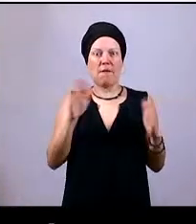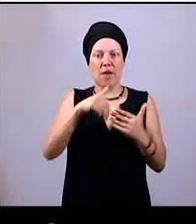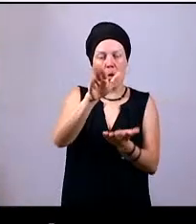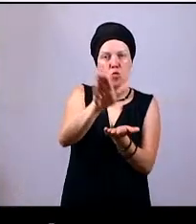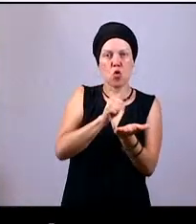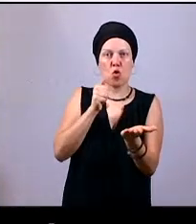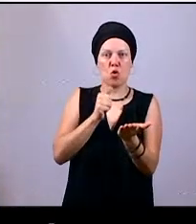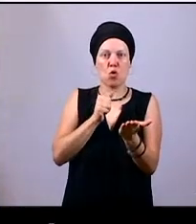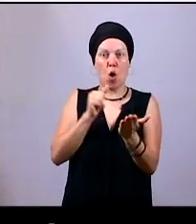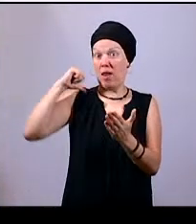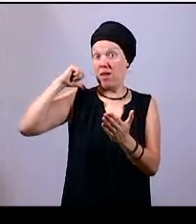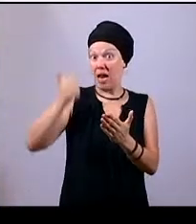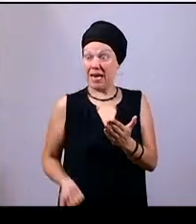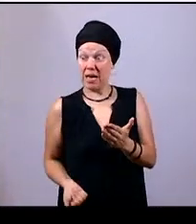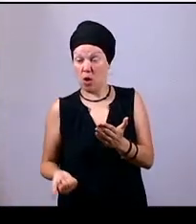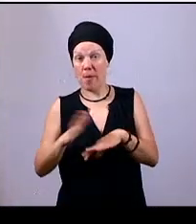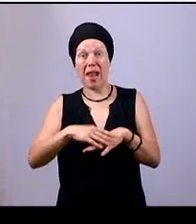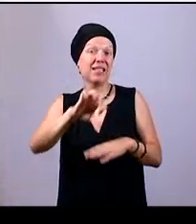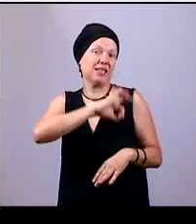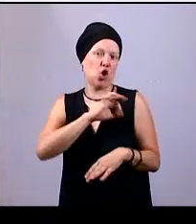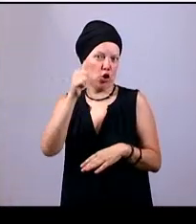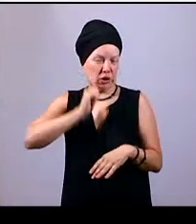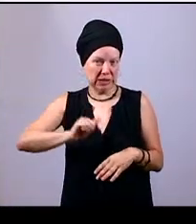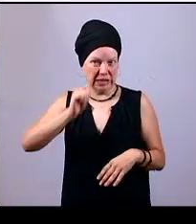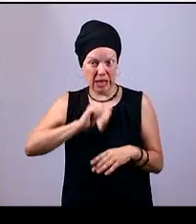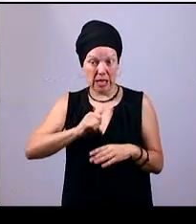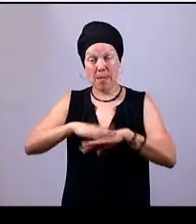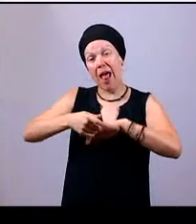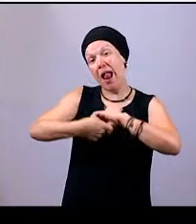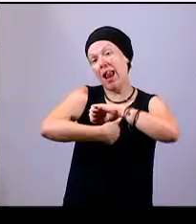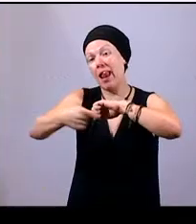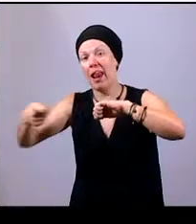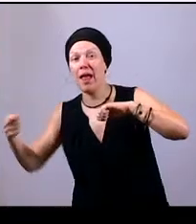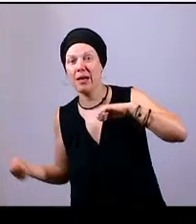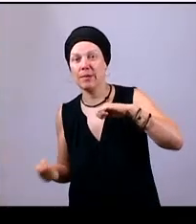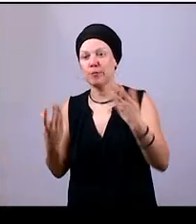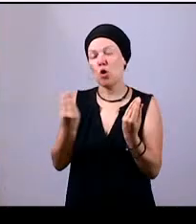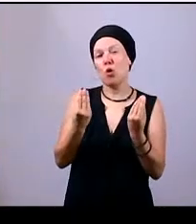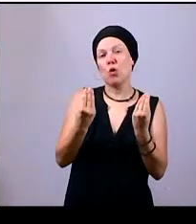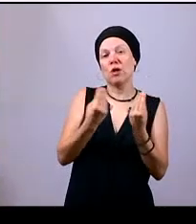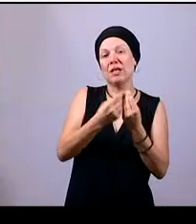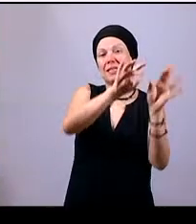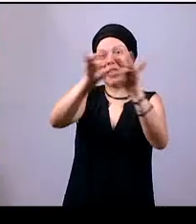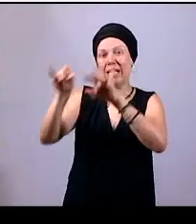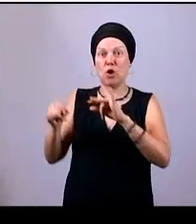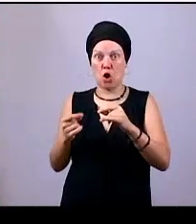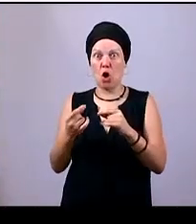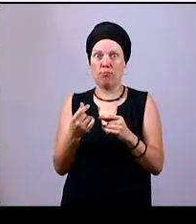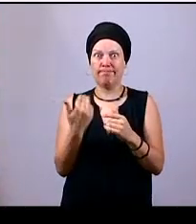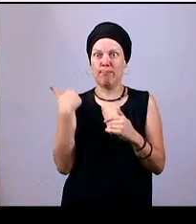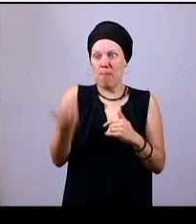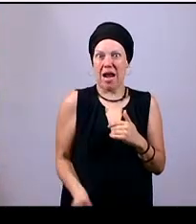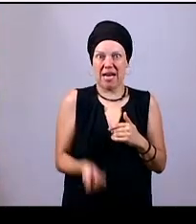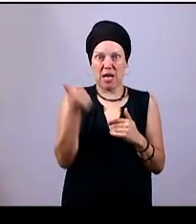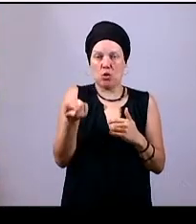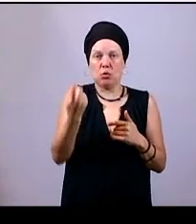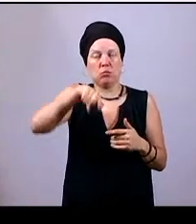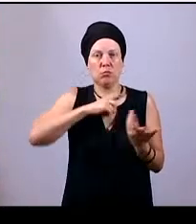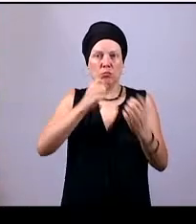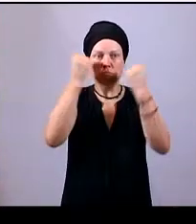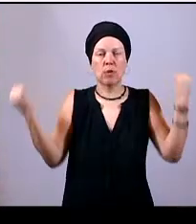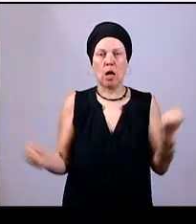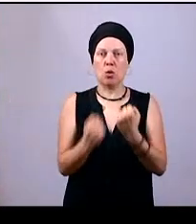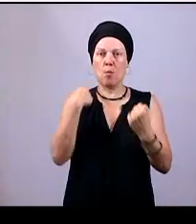cobrarse de los ricos para el señor Sánchez a repartirse entre los territorios más ricos. Actuamos con la interposición